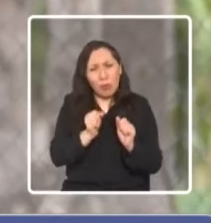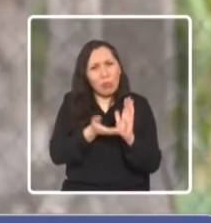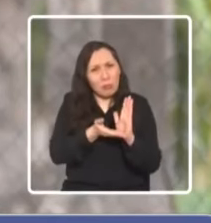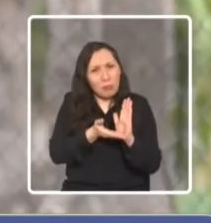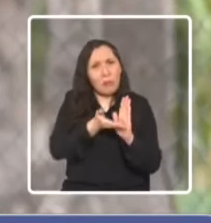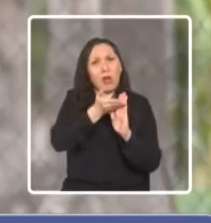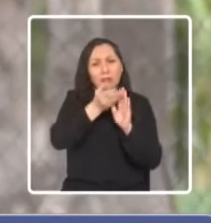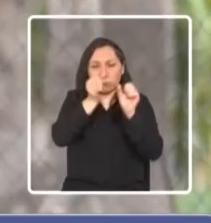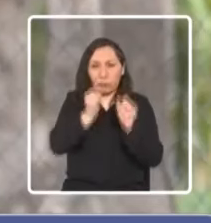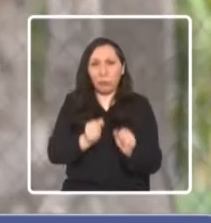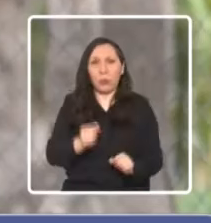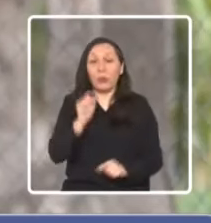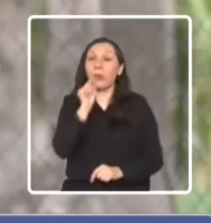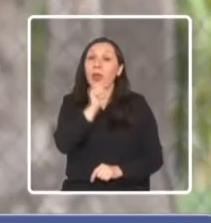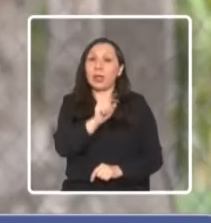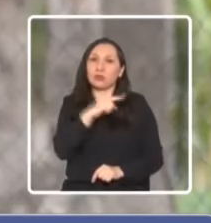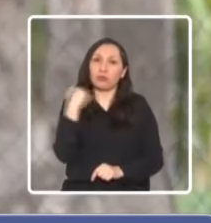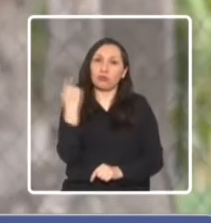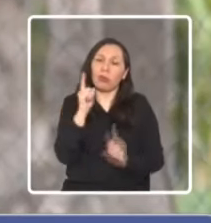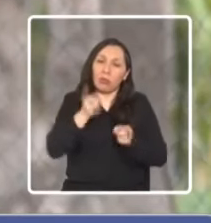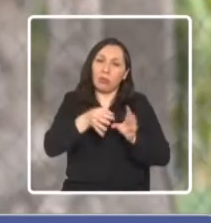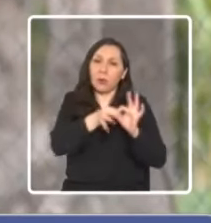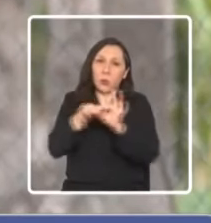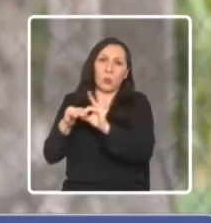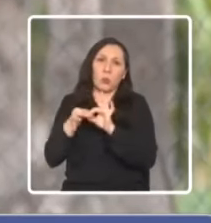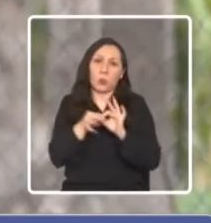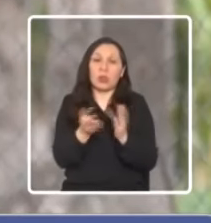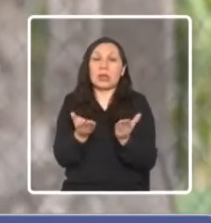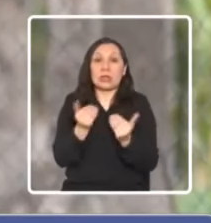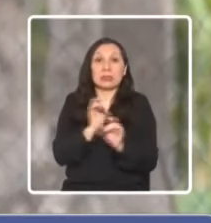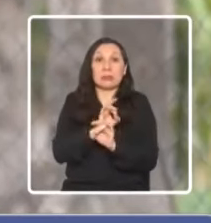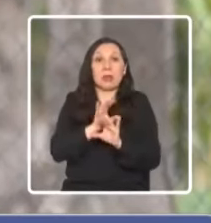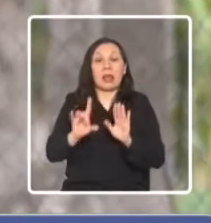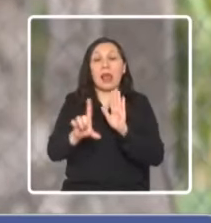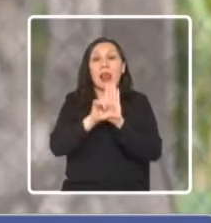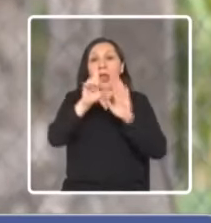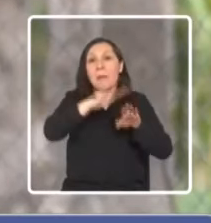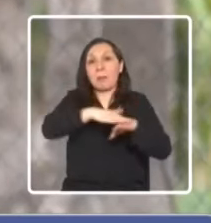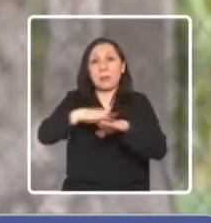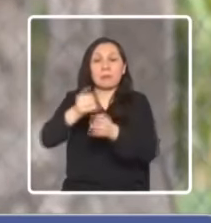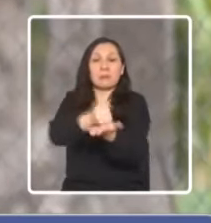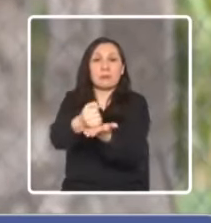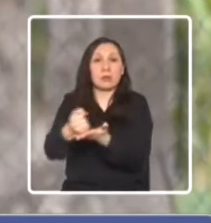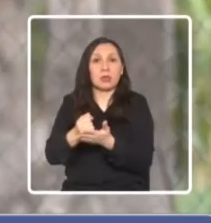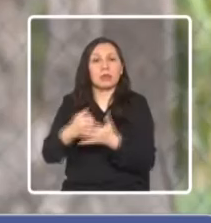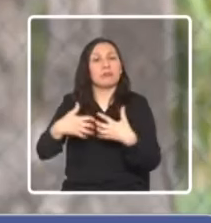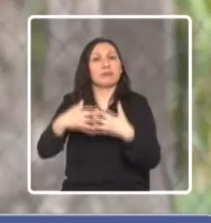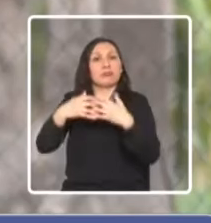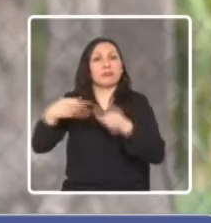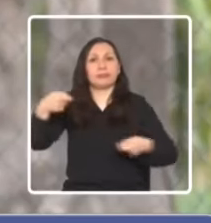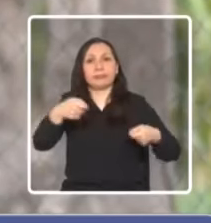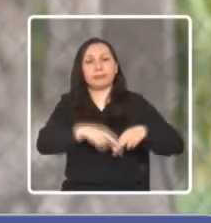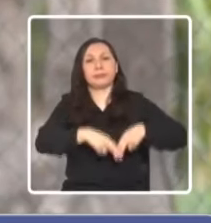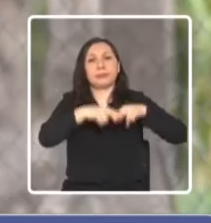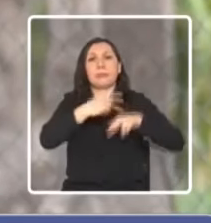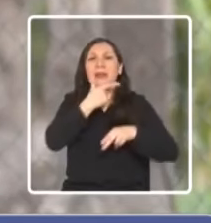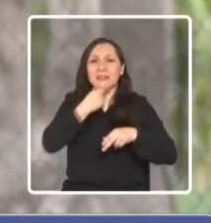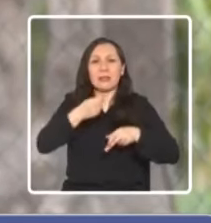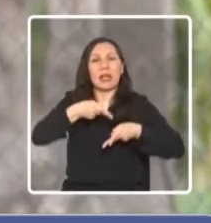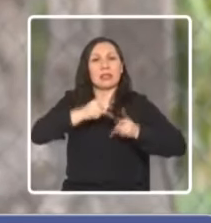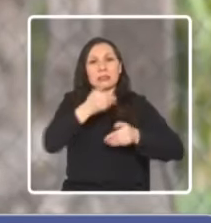lograr más, pero para eso tenemos que estar unidos. Necesitamos sacar adelante la ley de permisos del Congreso para fortalecer la inversión, para facilitar